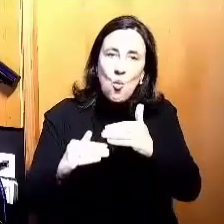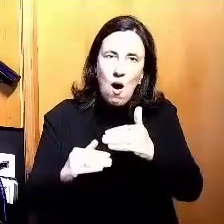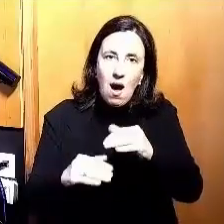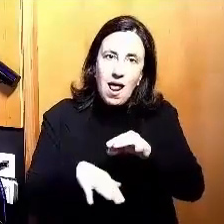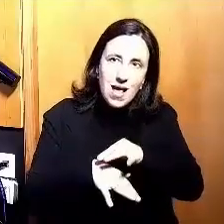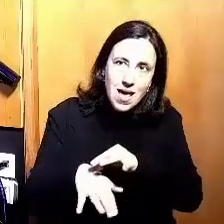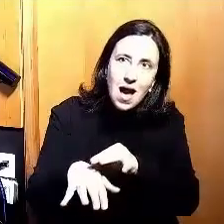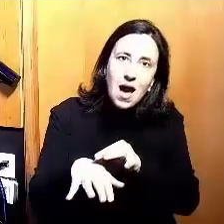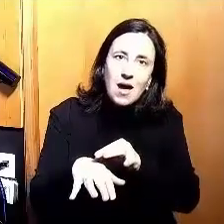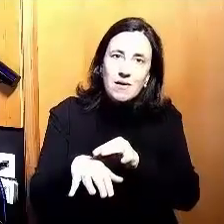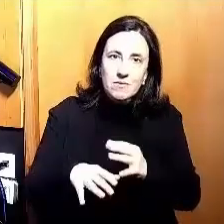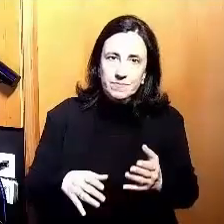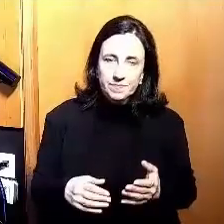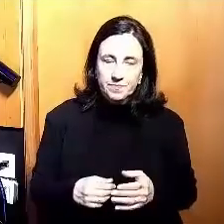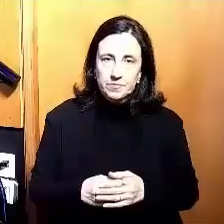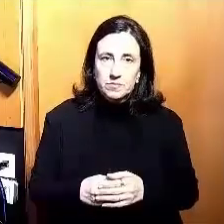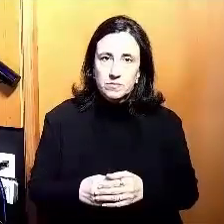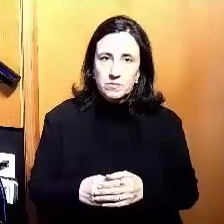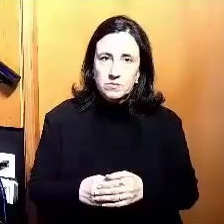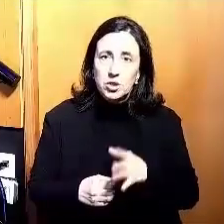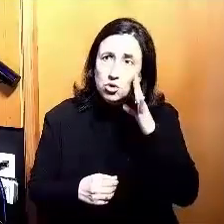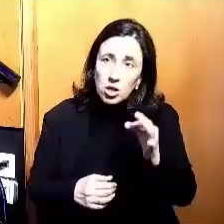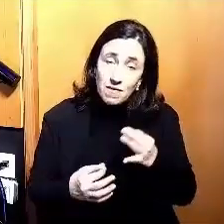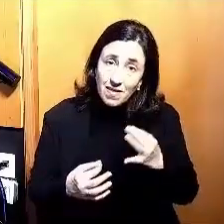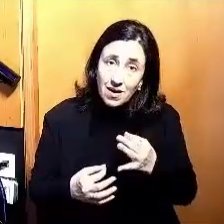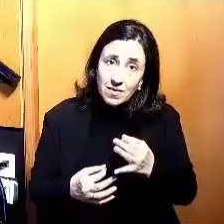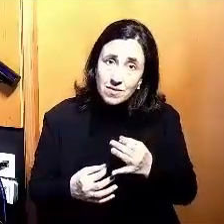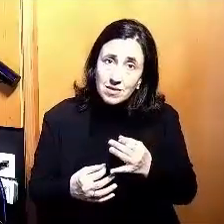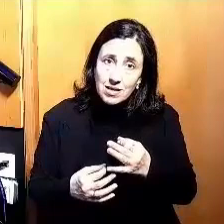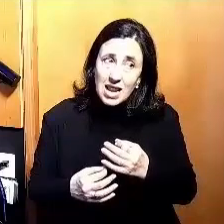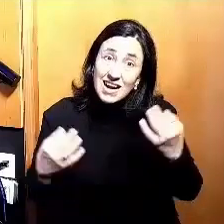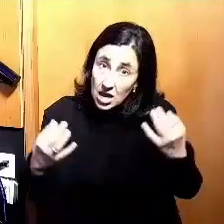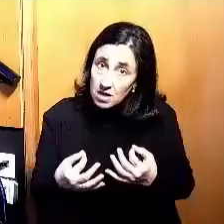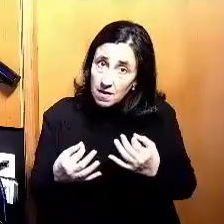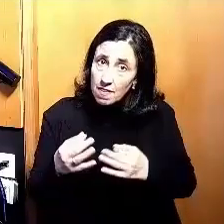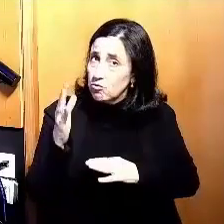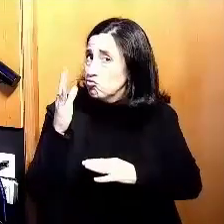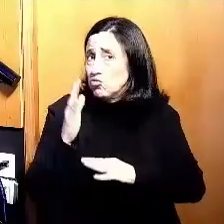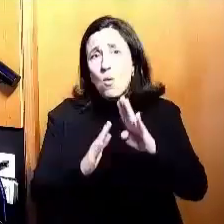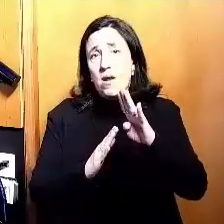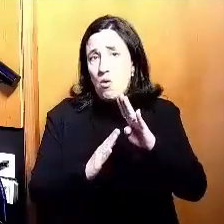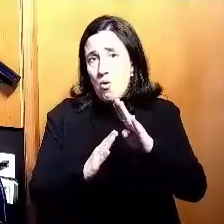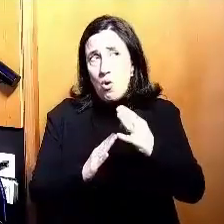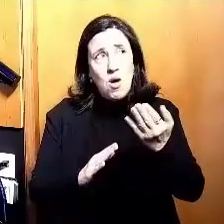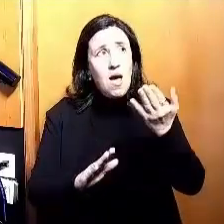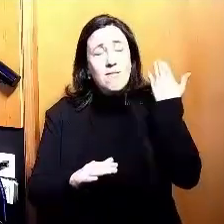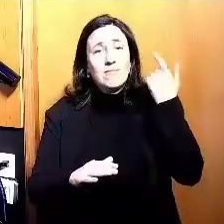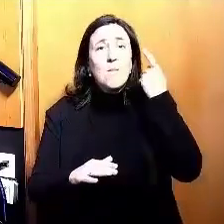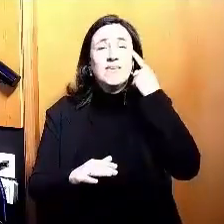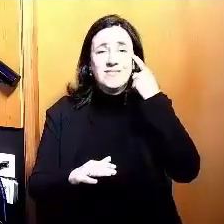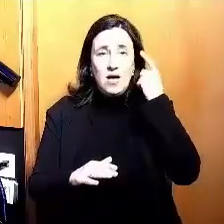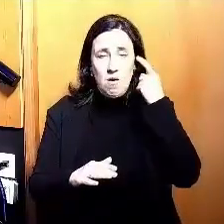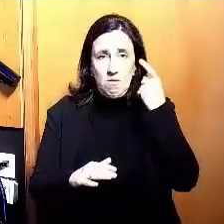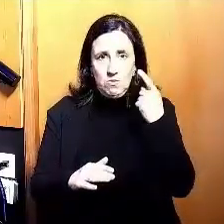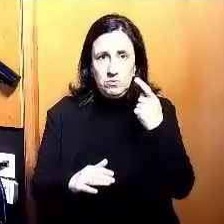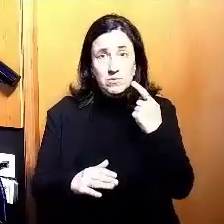ahí la agenda. Pero creo que es eso, o sea, la realidad nos supera. Y obviamente, nada, las cosas son muchísimo